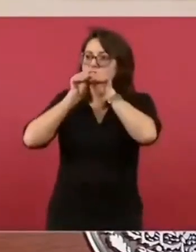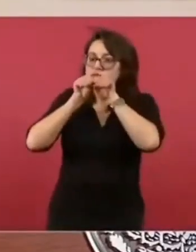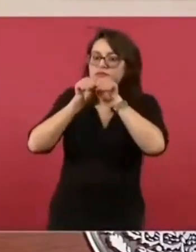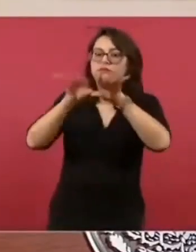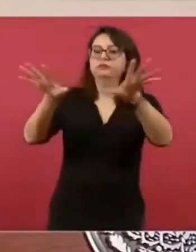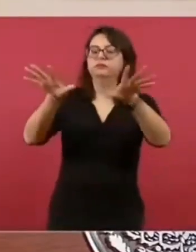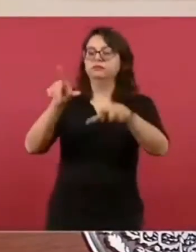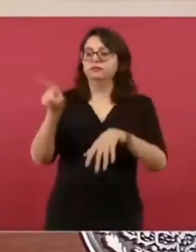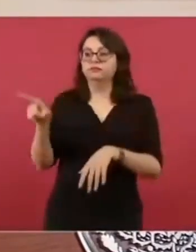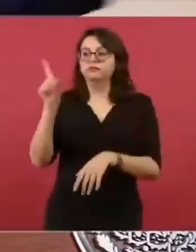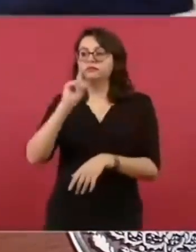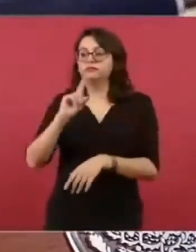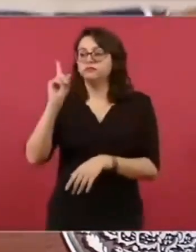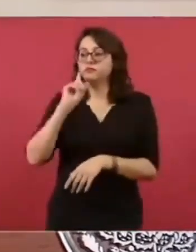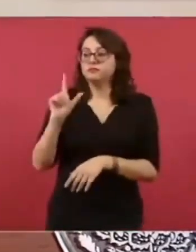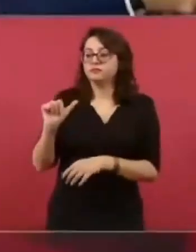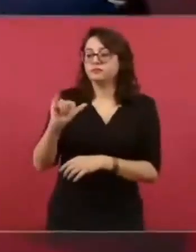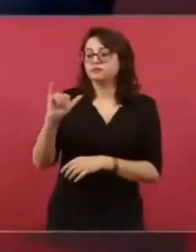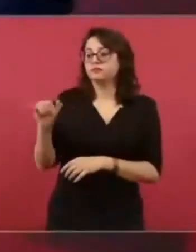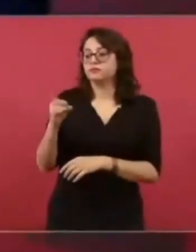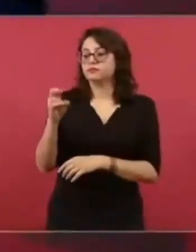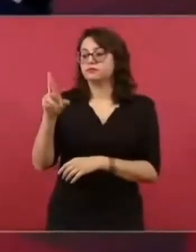y corrió,